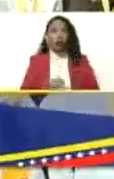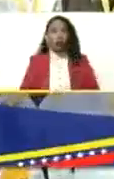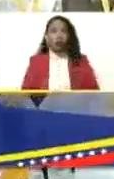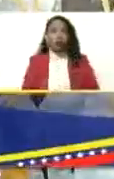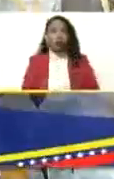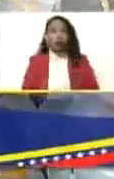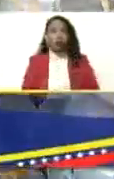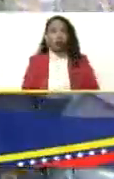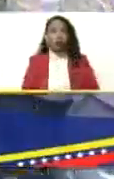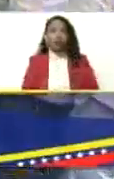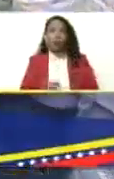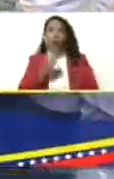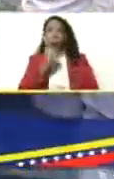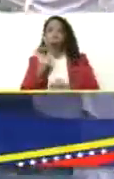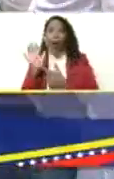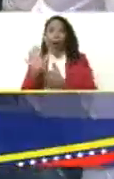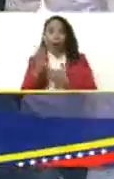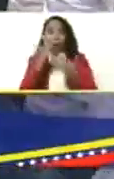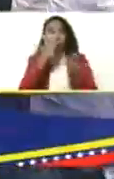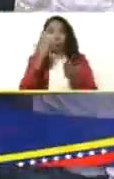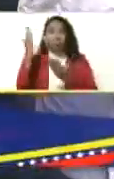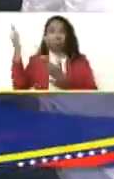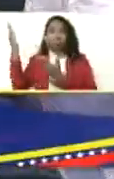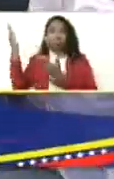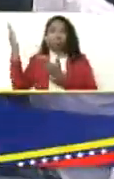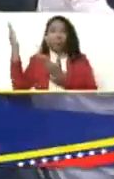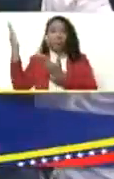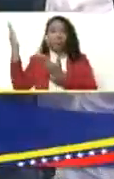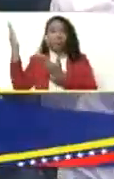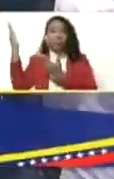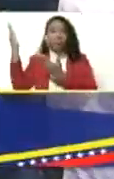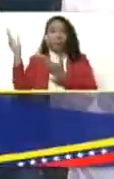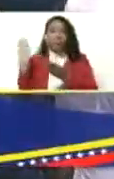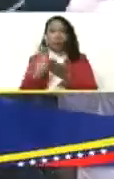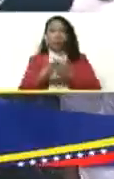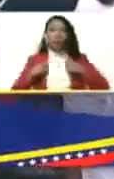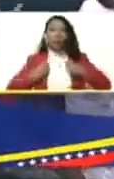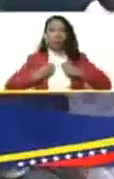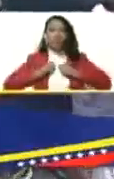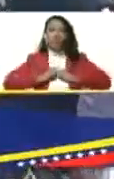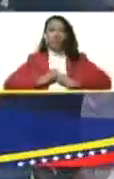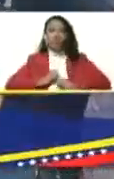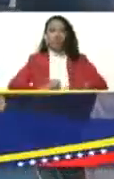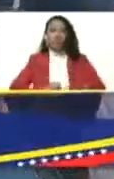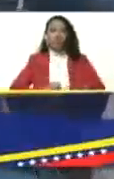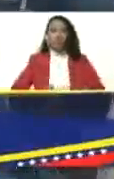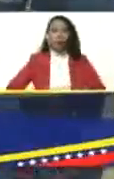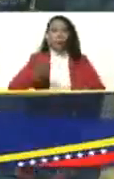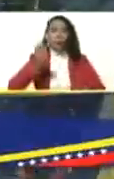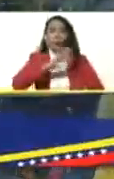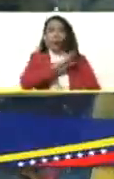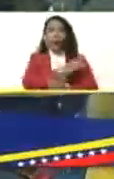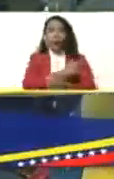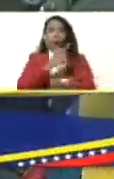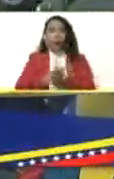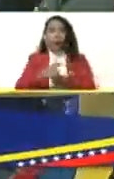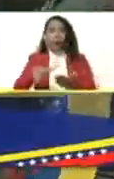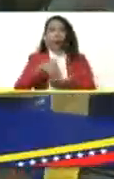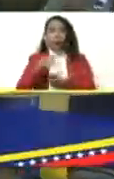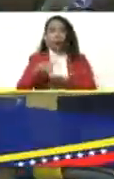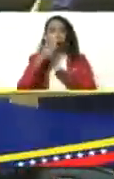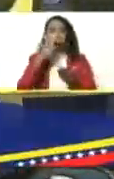Qué buen ejemplo, miren. Se han puesto el uniforme glorioso de la Fuerza Armada. Pueden